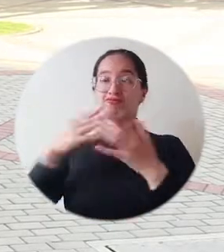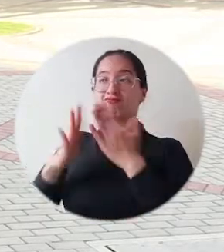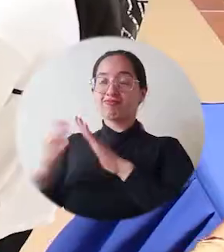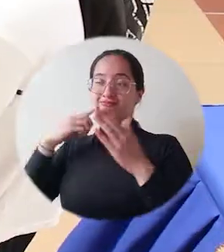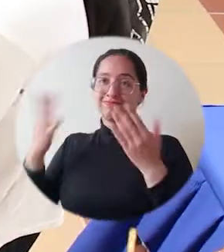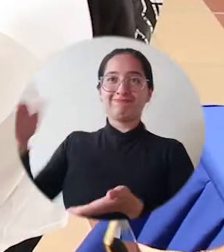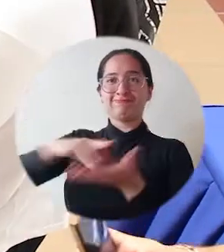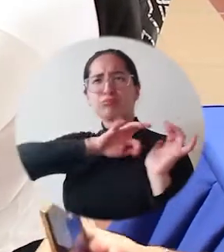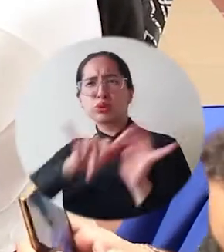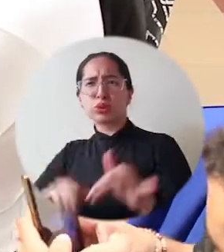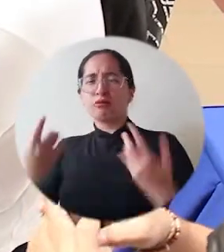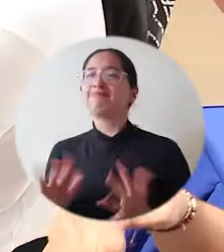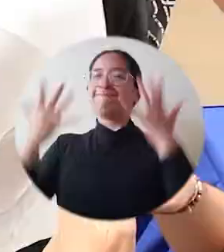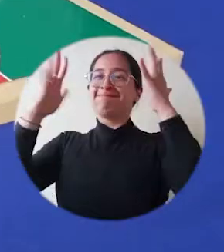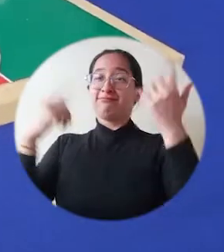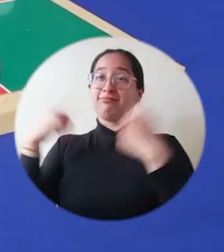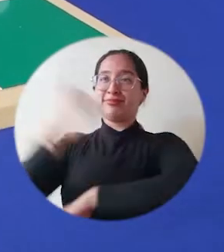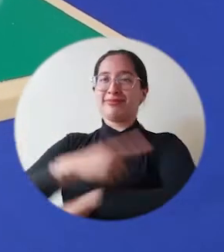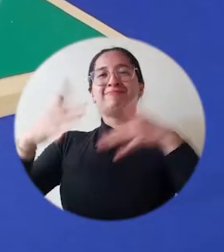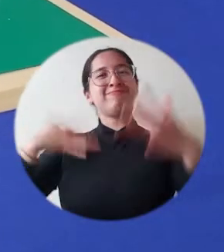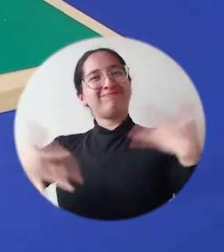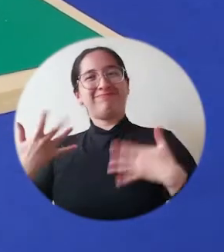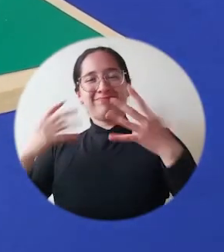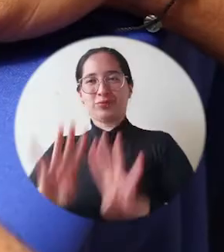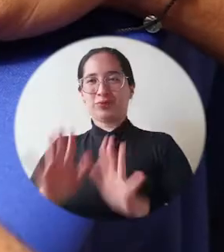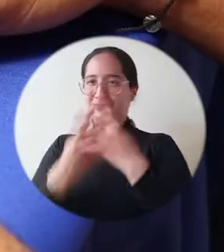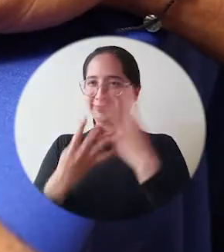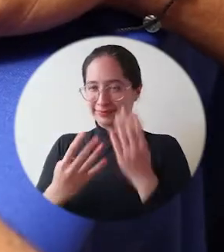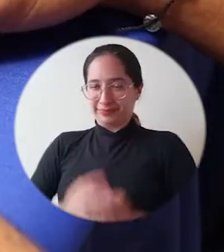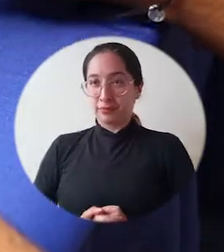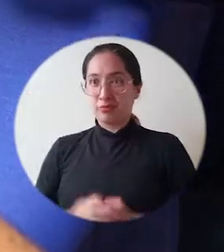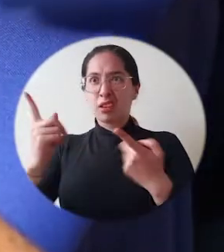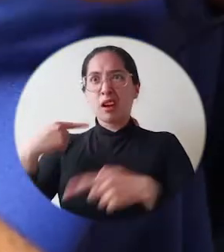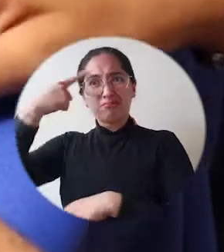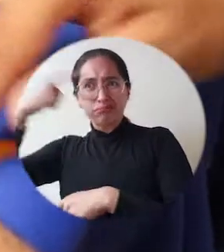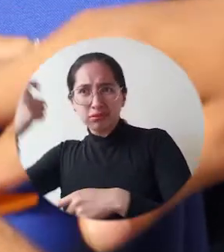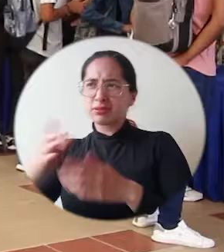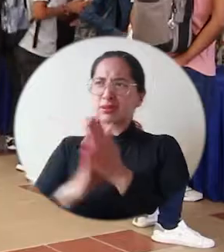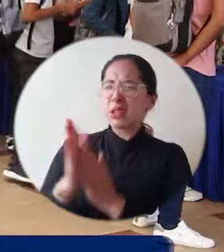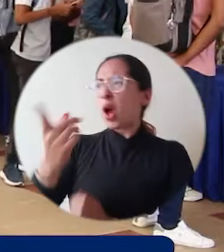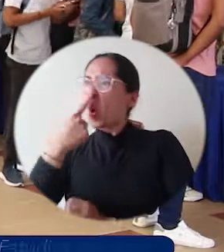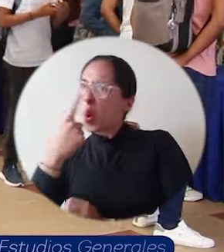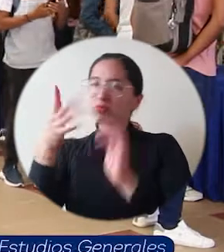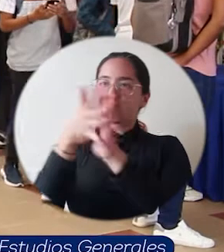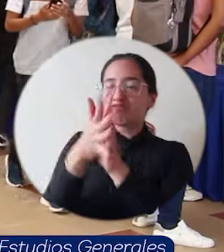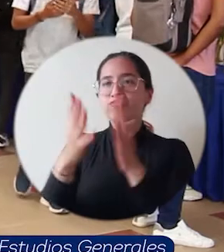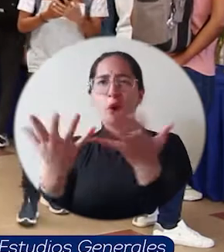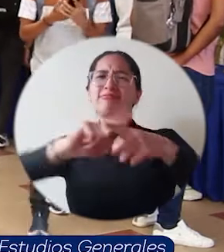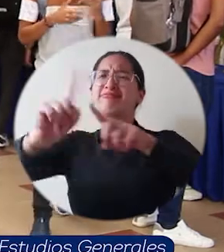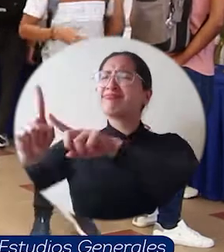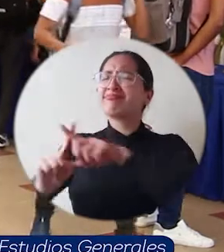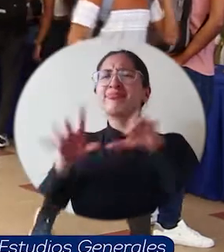festividad que la hemos convertido en un día lúdico para las matemáticas. Se realizaron diferentes tipos de desafíos, retos,